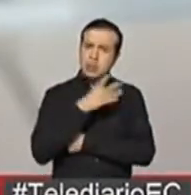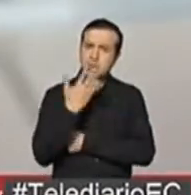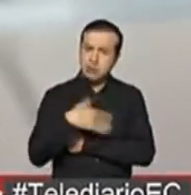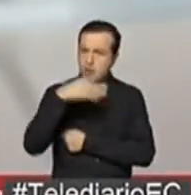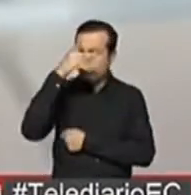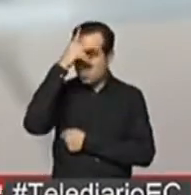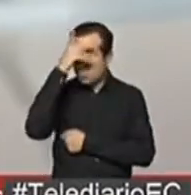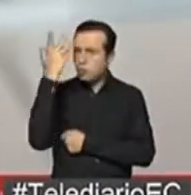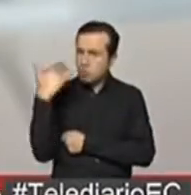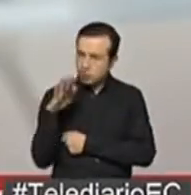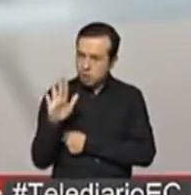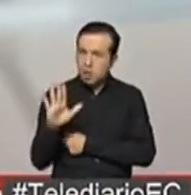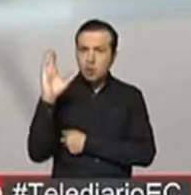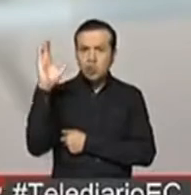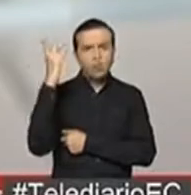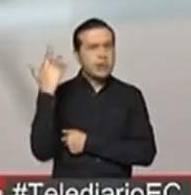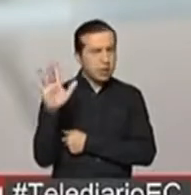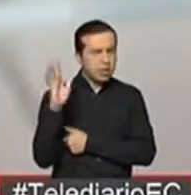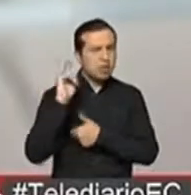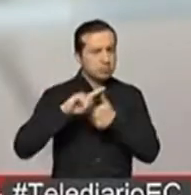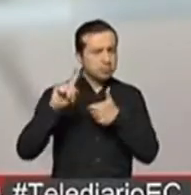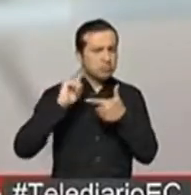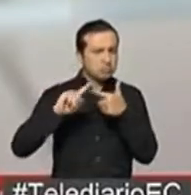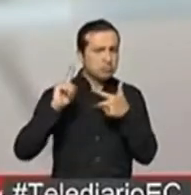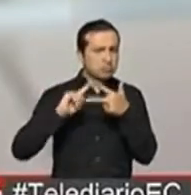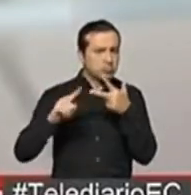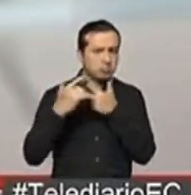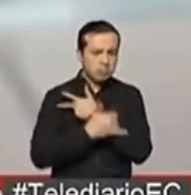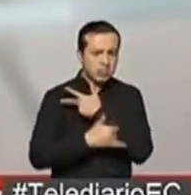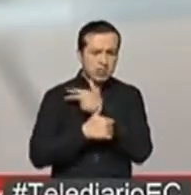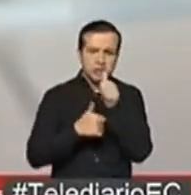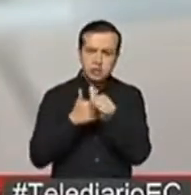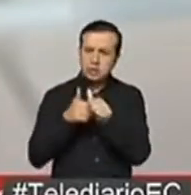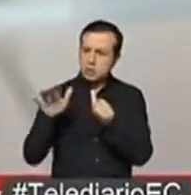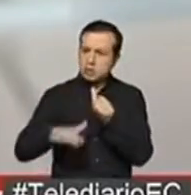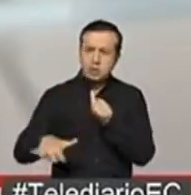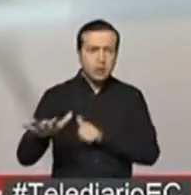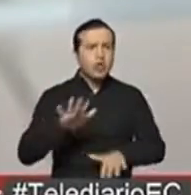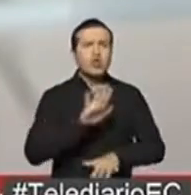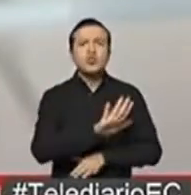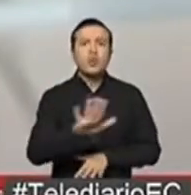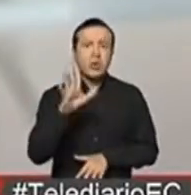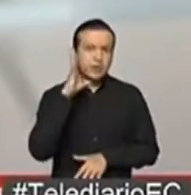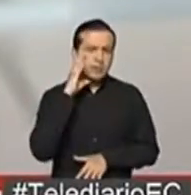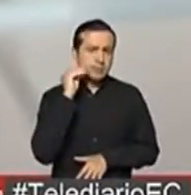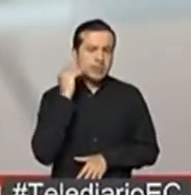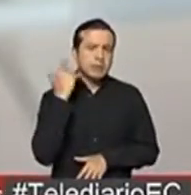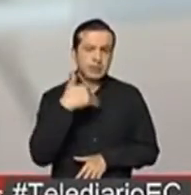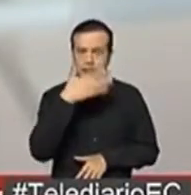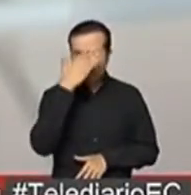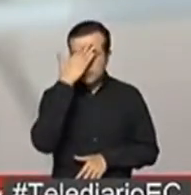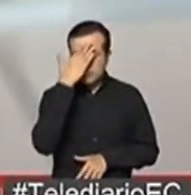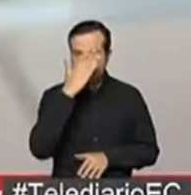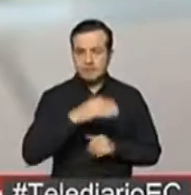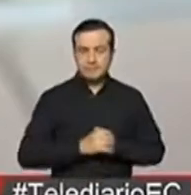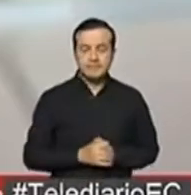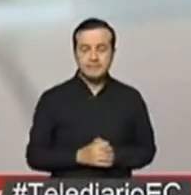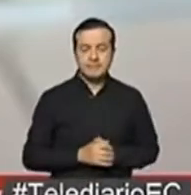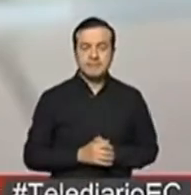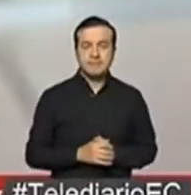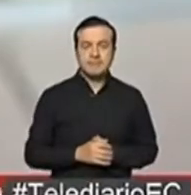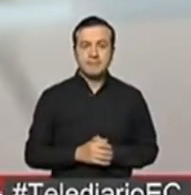se ha dado en colombia con países cercanos no cierto mire normalmente